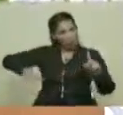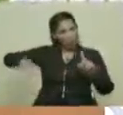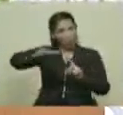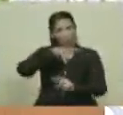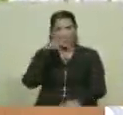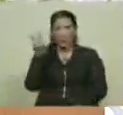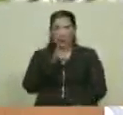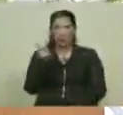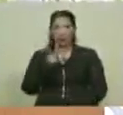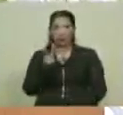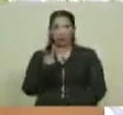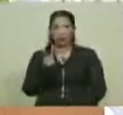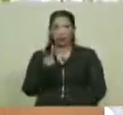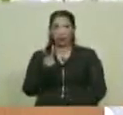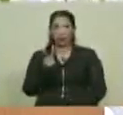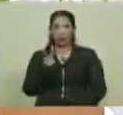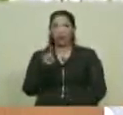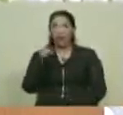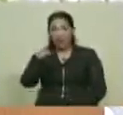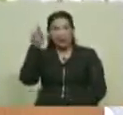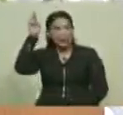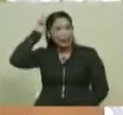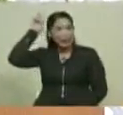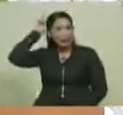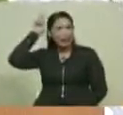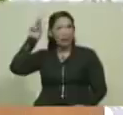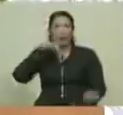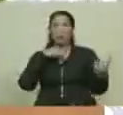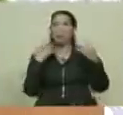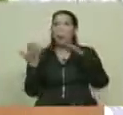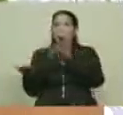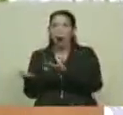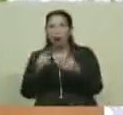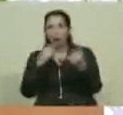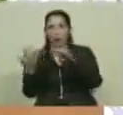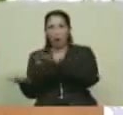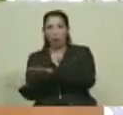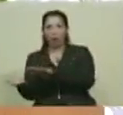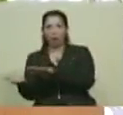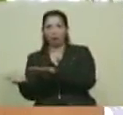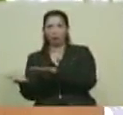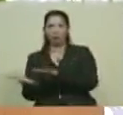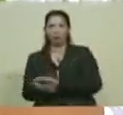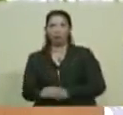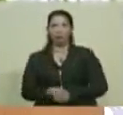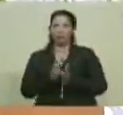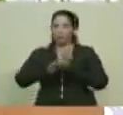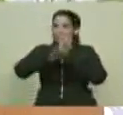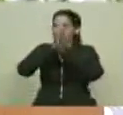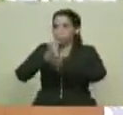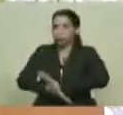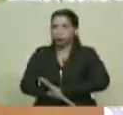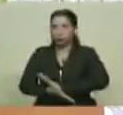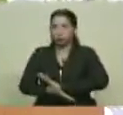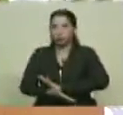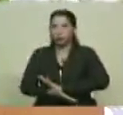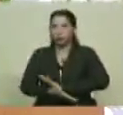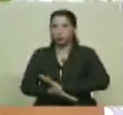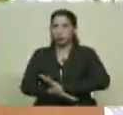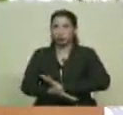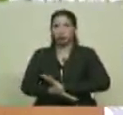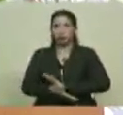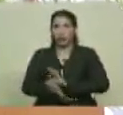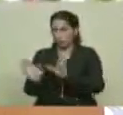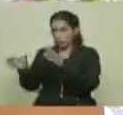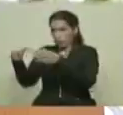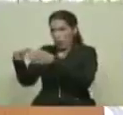y fueron exterminados. Más de la mitad de la población indígena venezolana fue exterminada porque levantaron su voz. Este ha sido